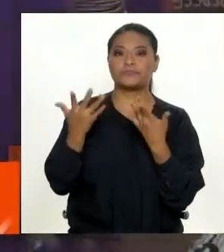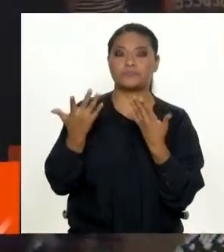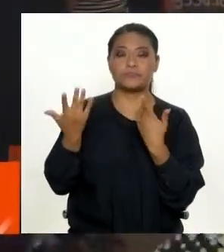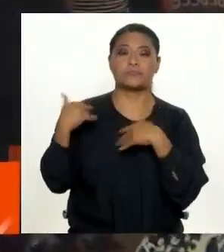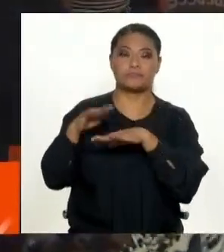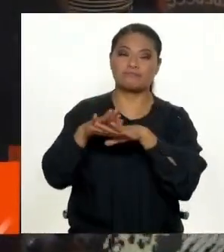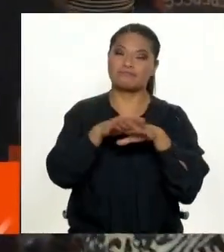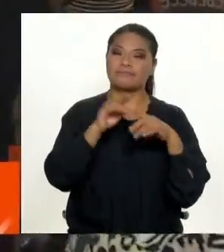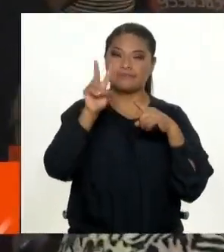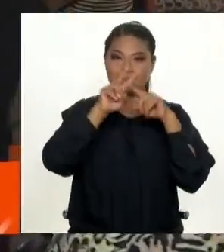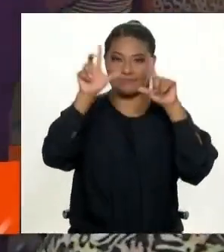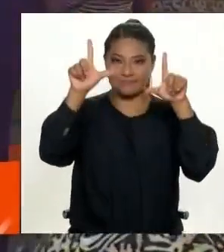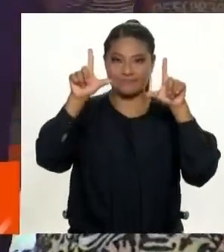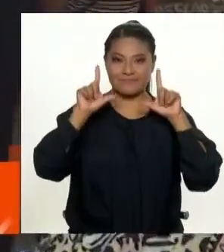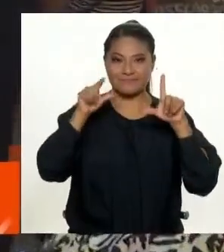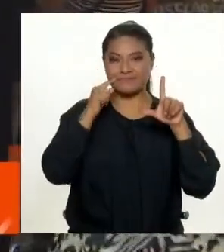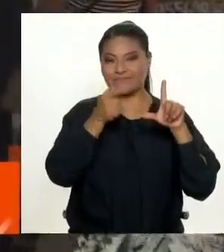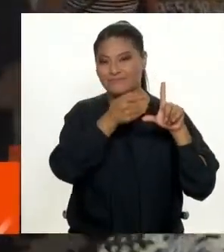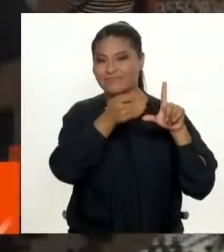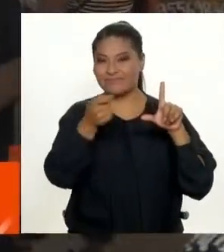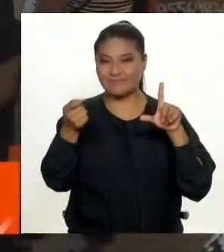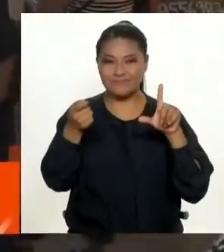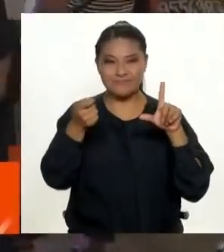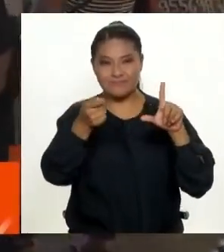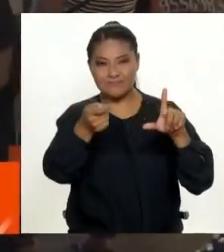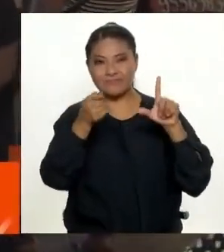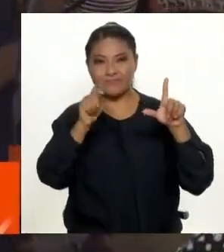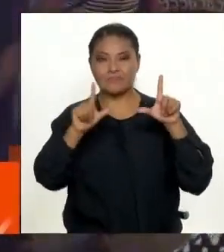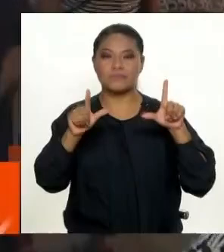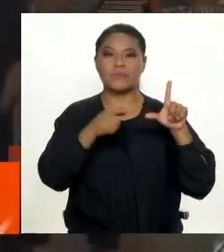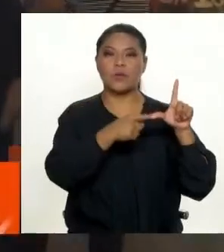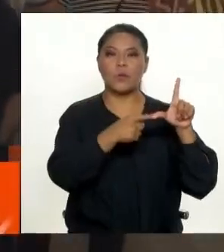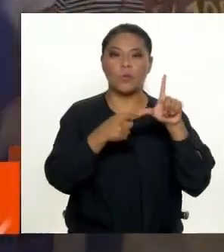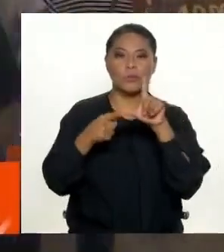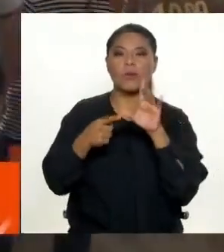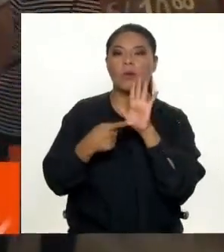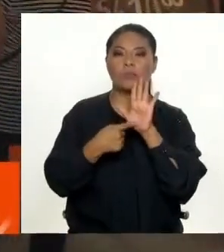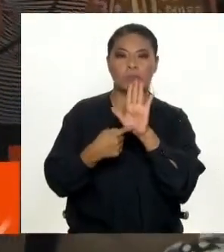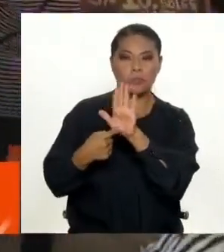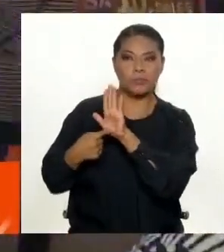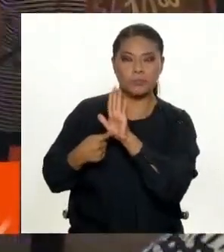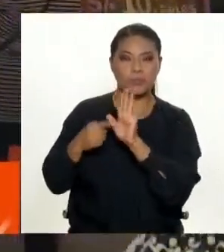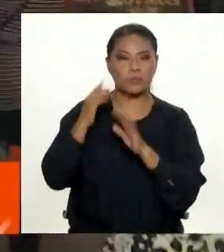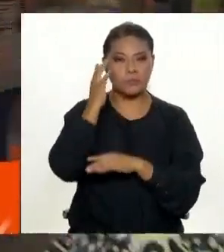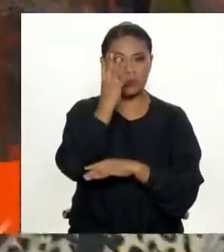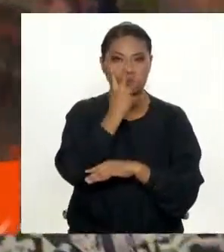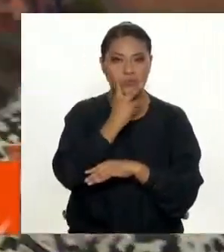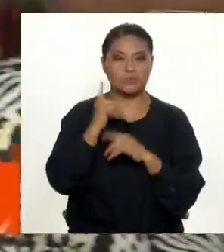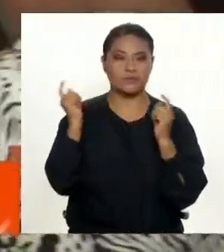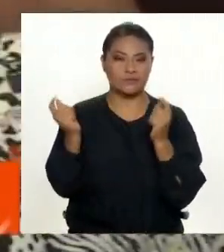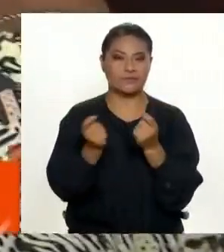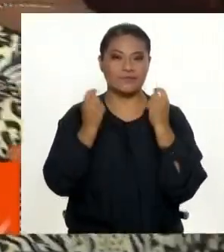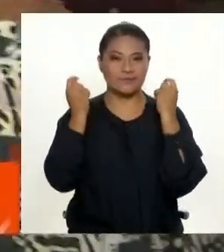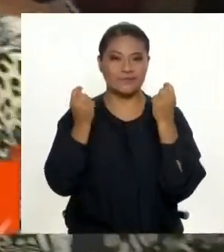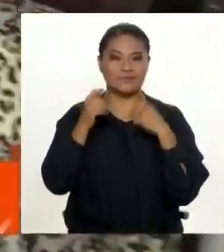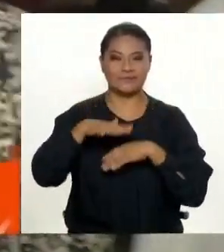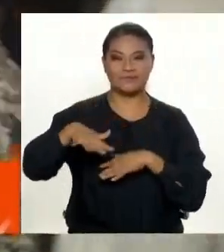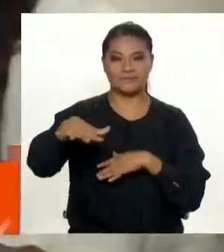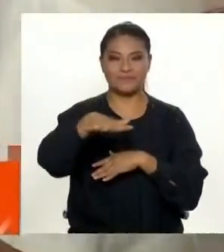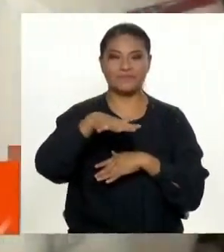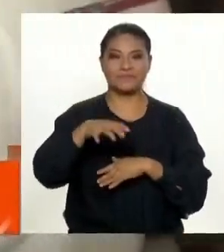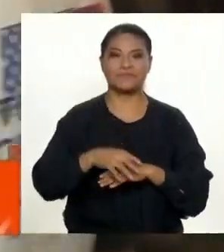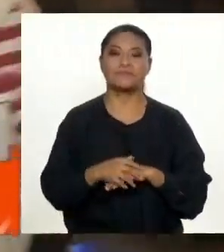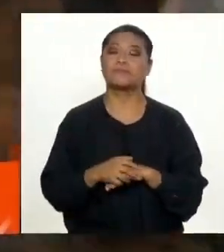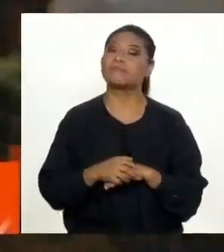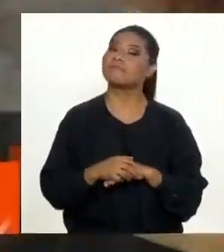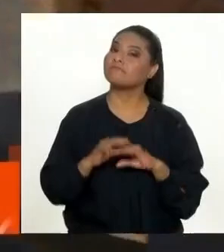TV Perú va a estar presente en todos los detalles de esta hermosa fiesta amazónica, compañeros. A